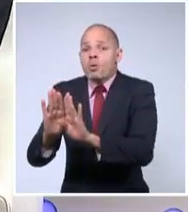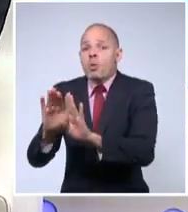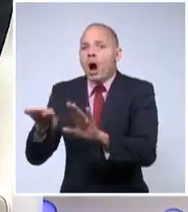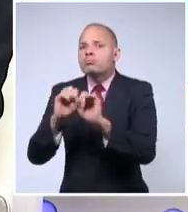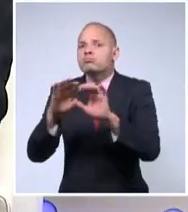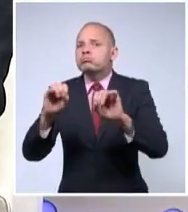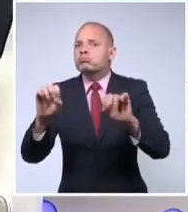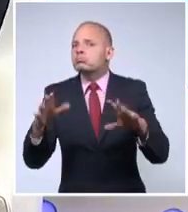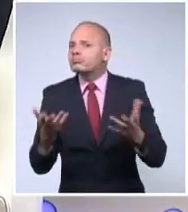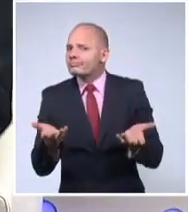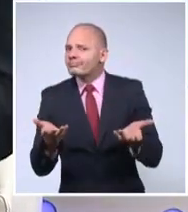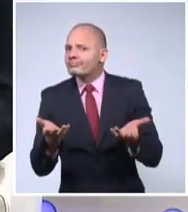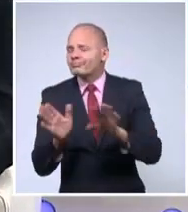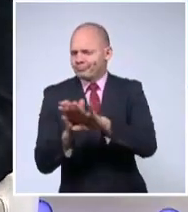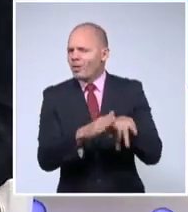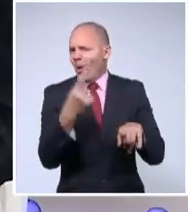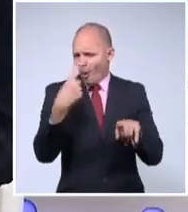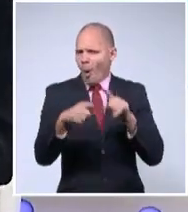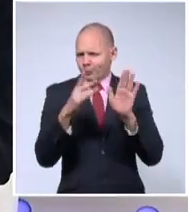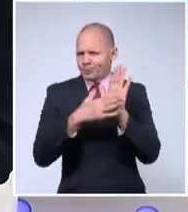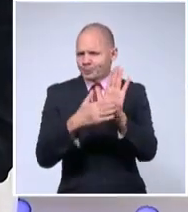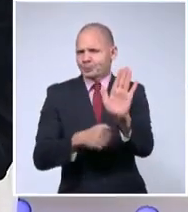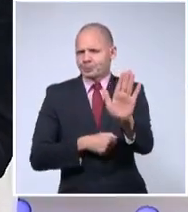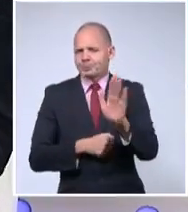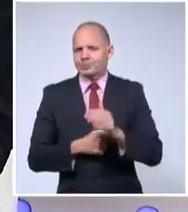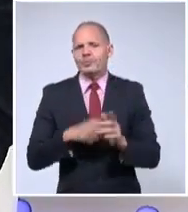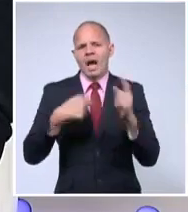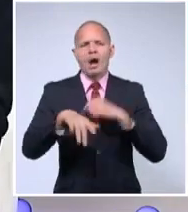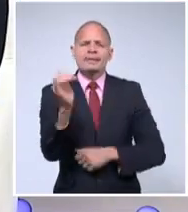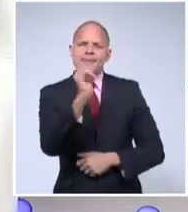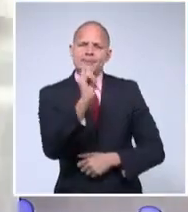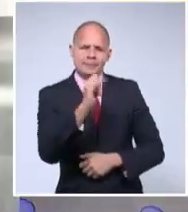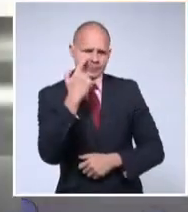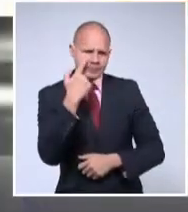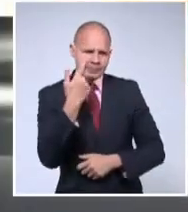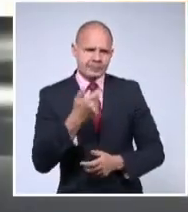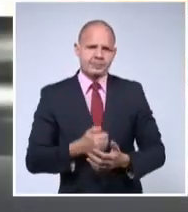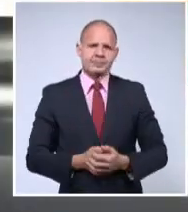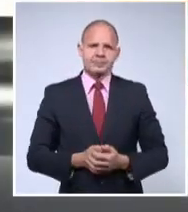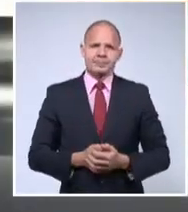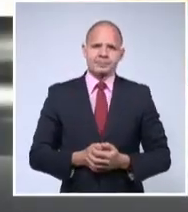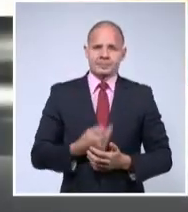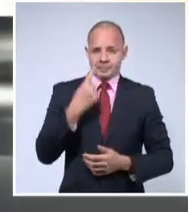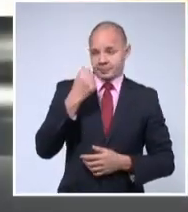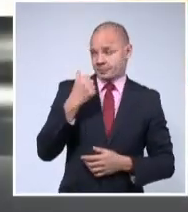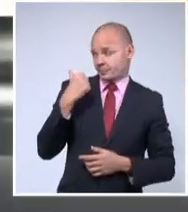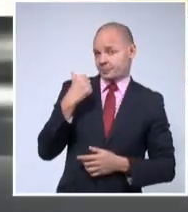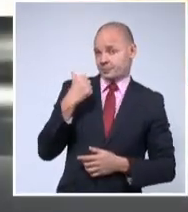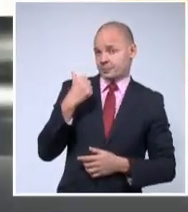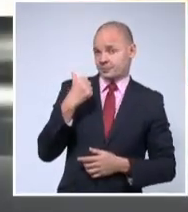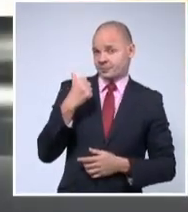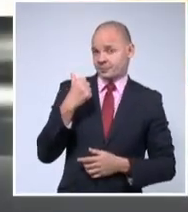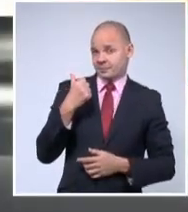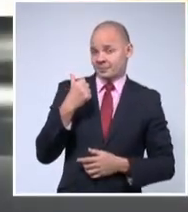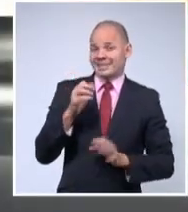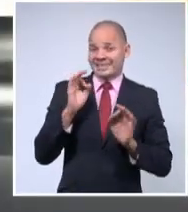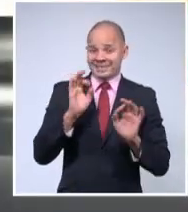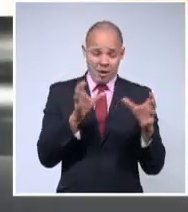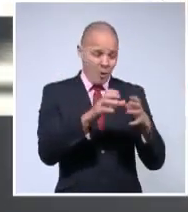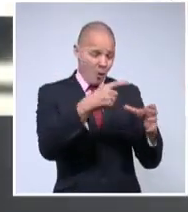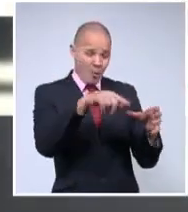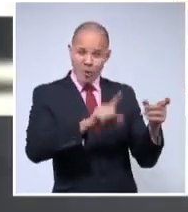poco más acá, otras pruebas. Tenemos videos también que se han mostrado, y estaríamos hablando entonces de uno de los protagonistas principales